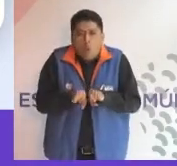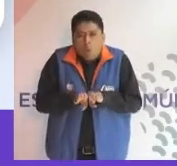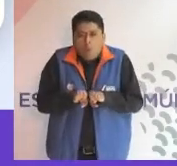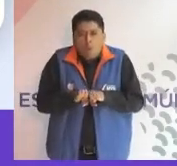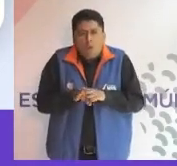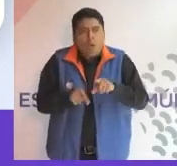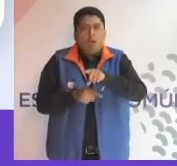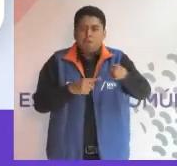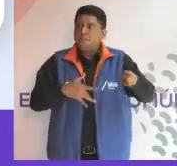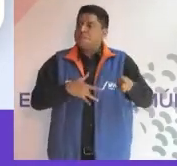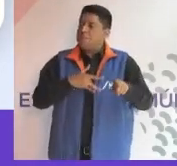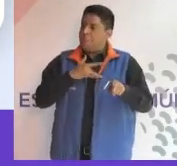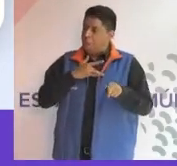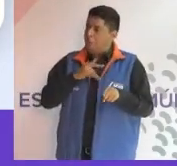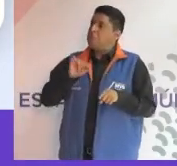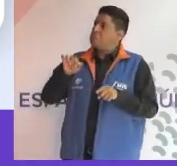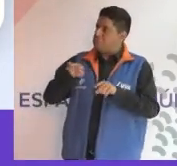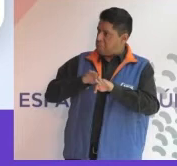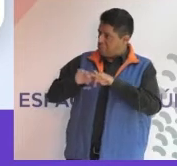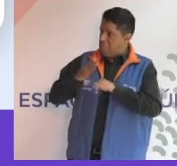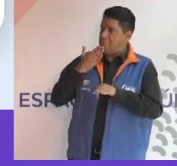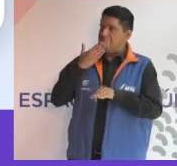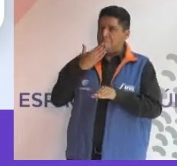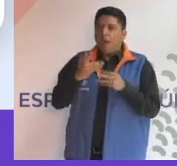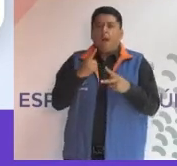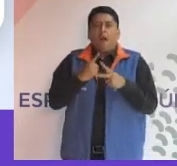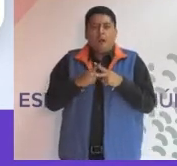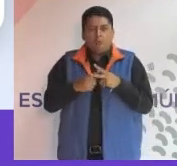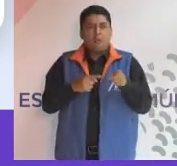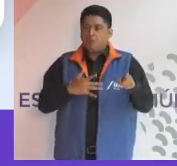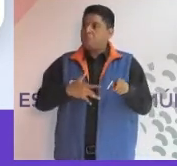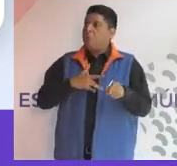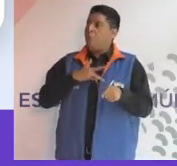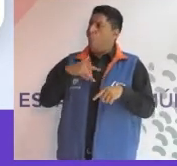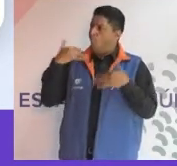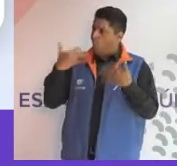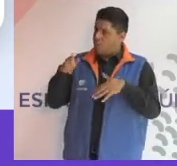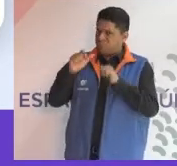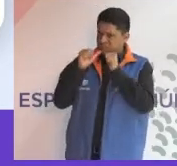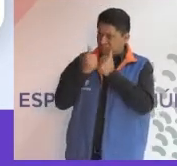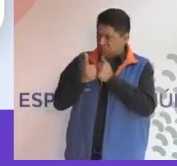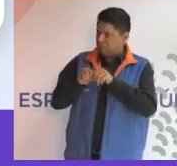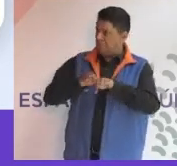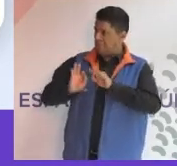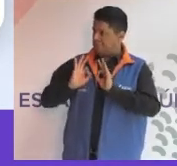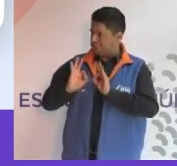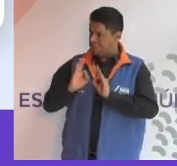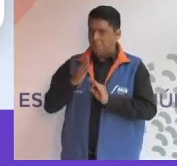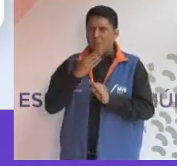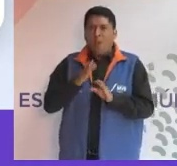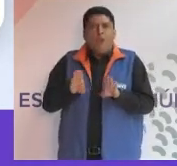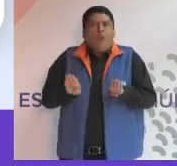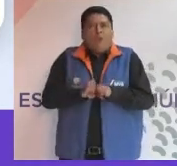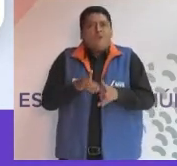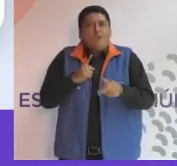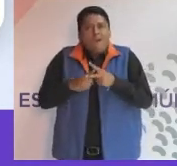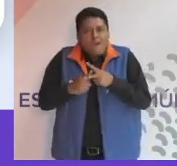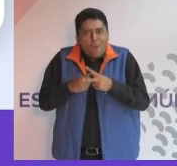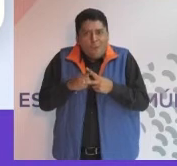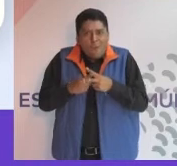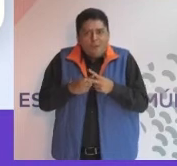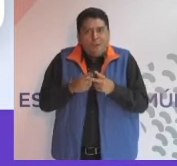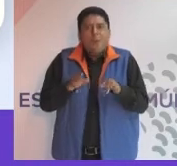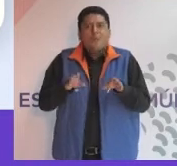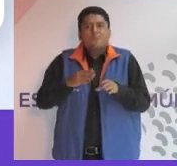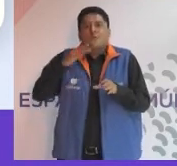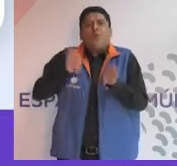línea de debate, cómo medimos impacto, cómo tenemos indicadores claros. Les pongo el ejemplo,